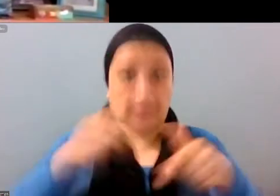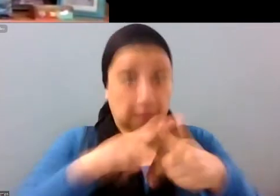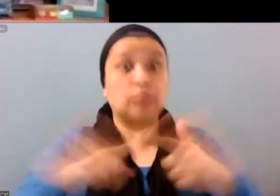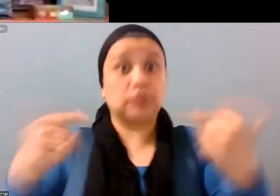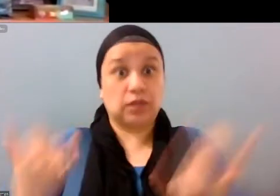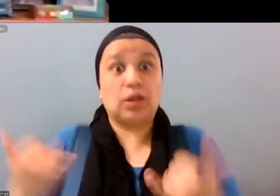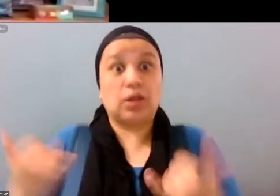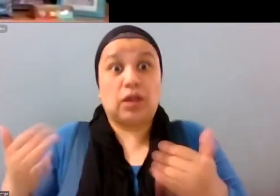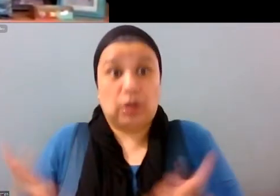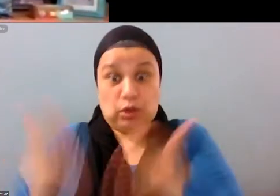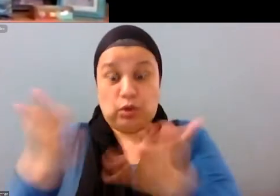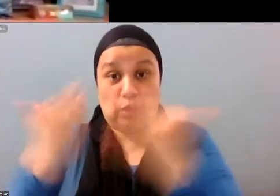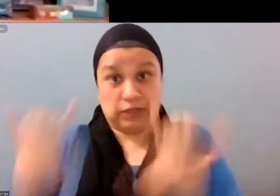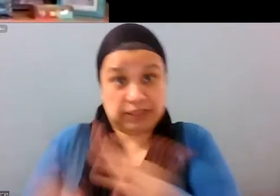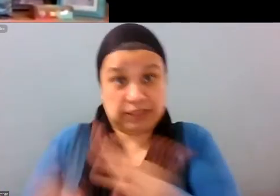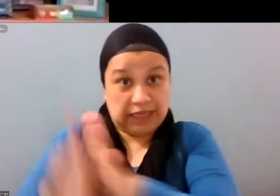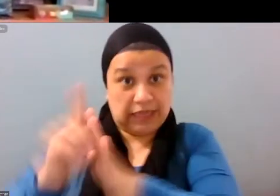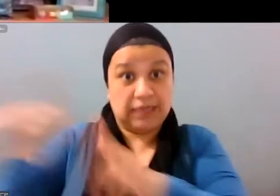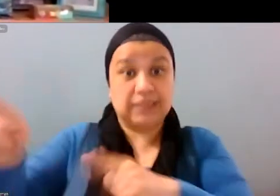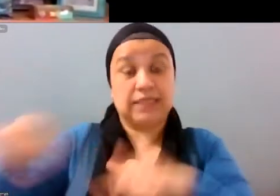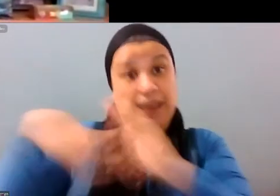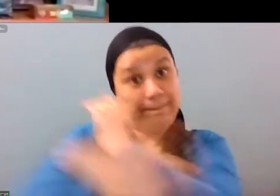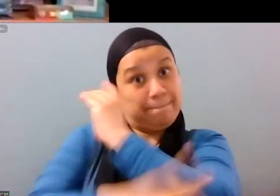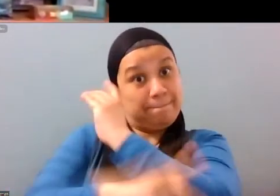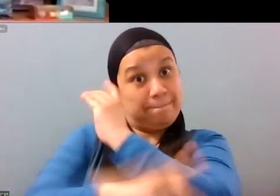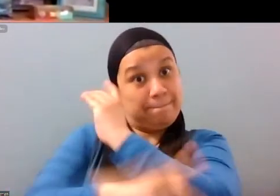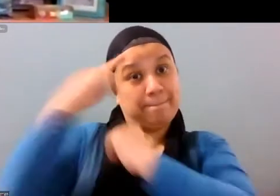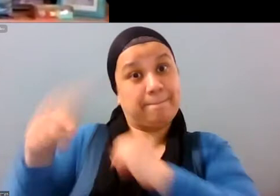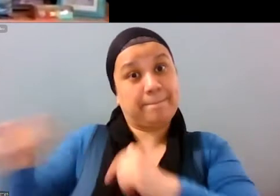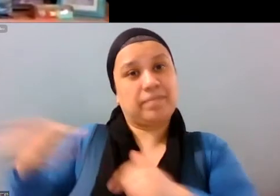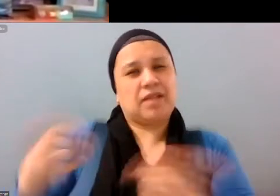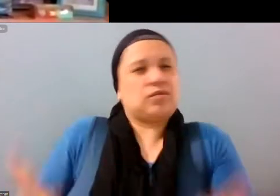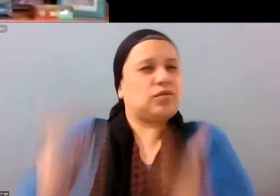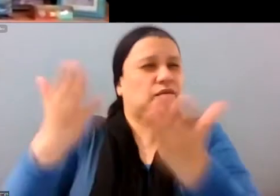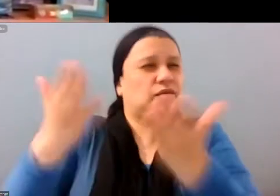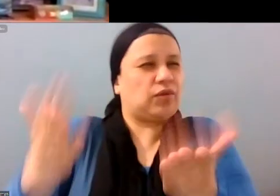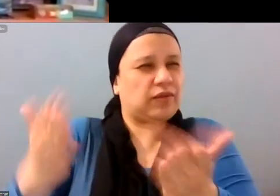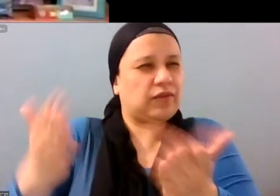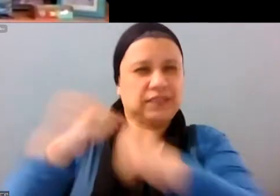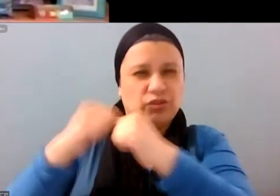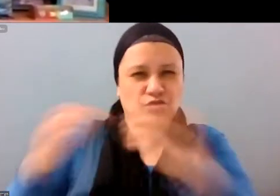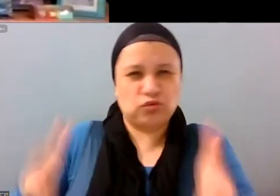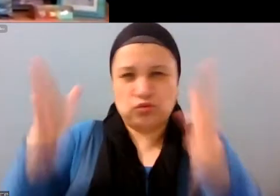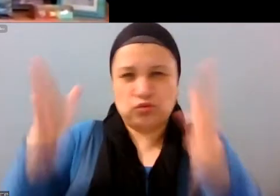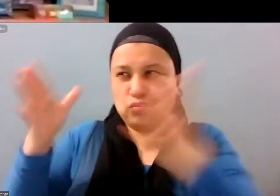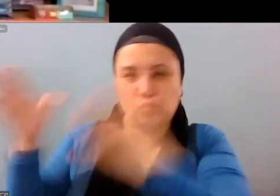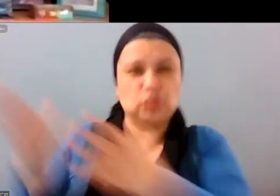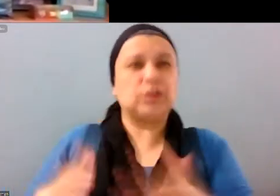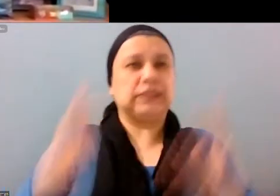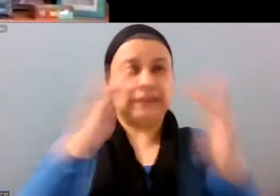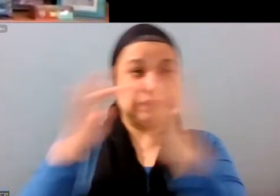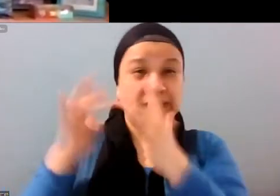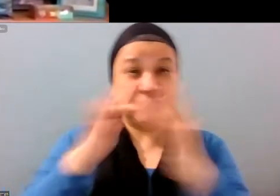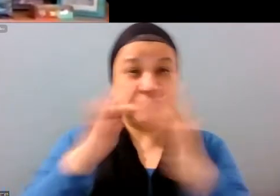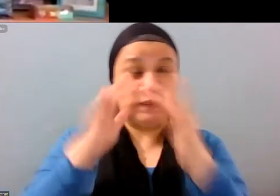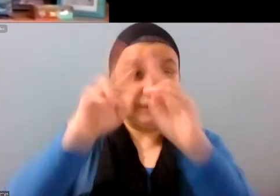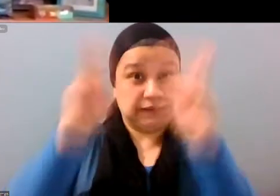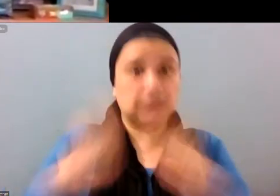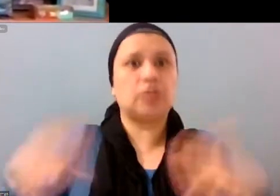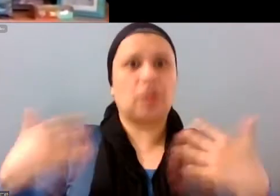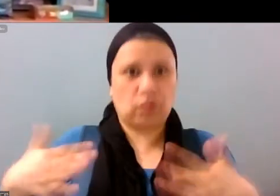estado desarrollando en el país para ofrecer estructura han tenido que unir esfuerzos